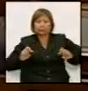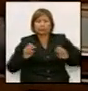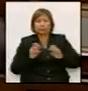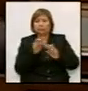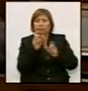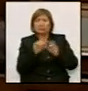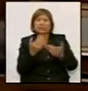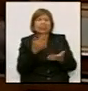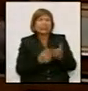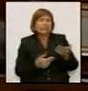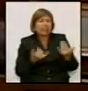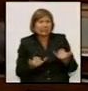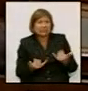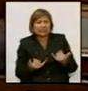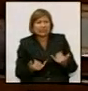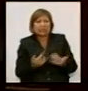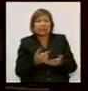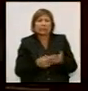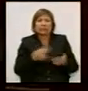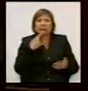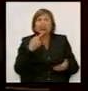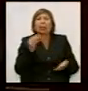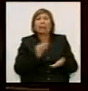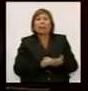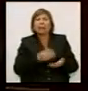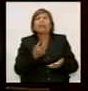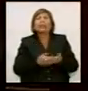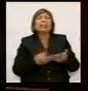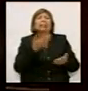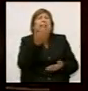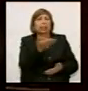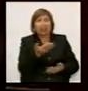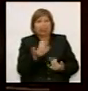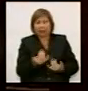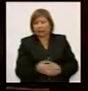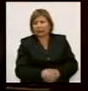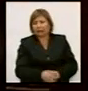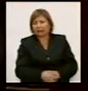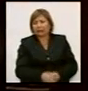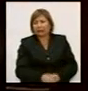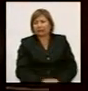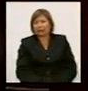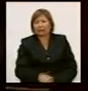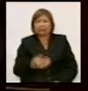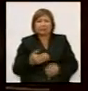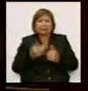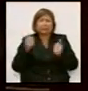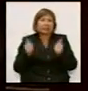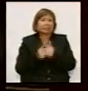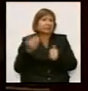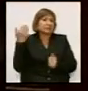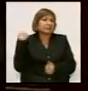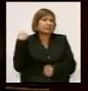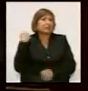me toca hoy y a los demás que les toca a expensas mías.